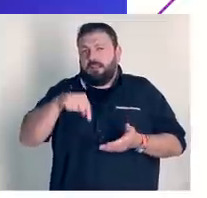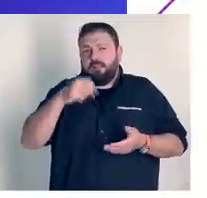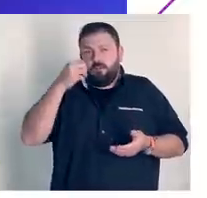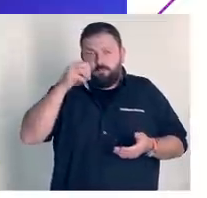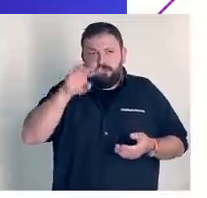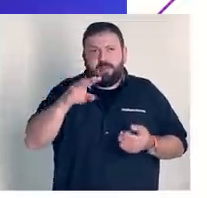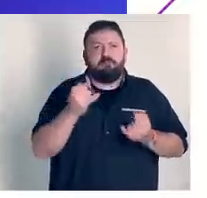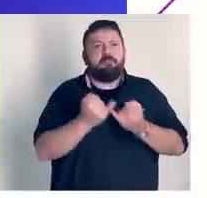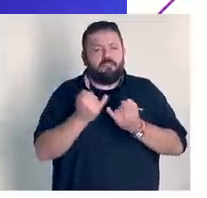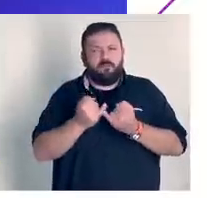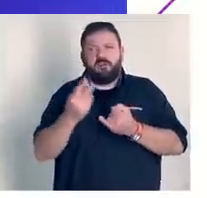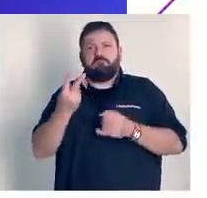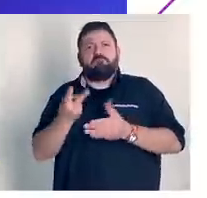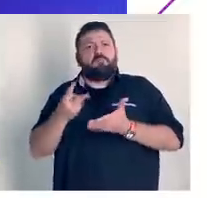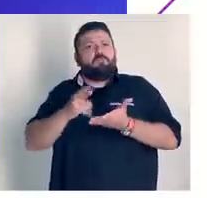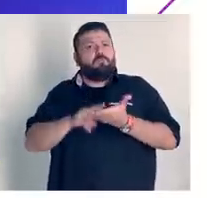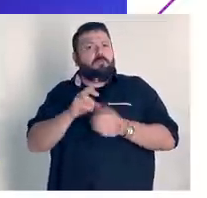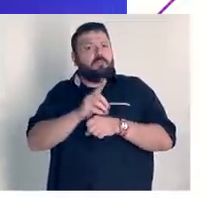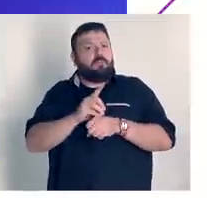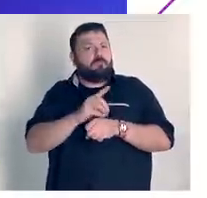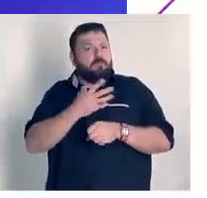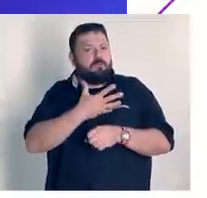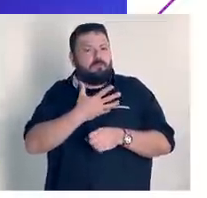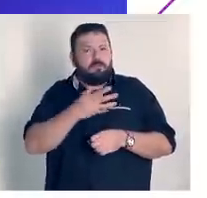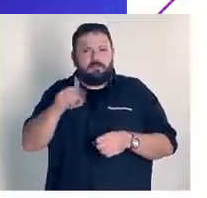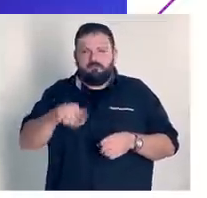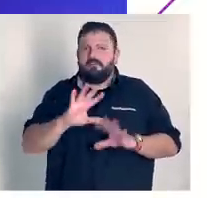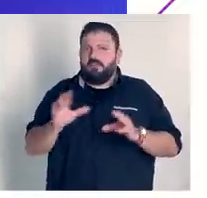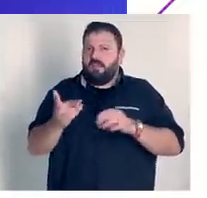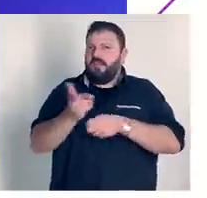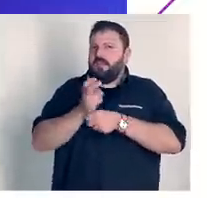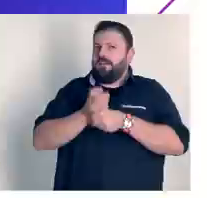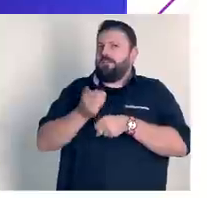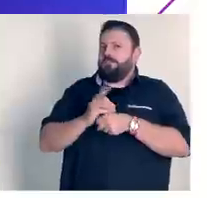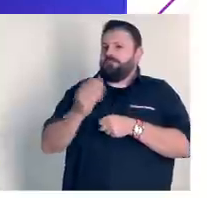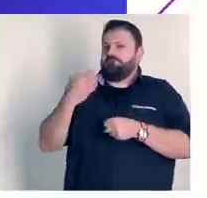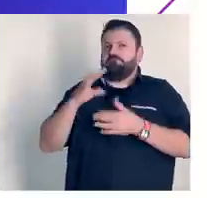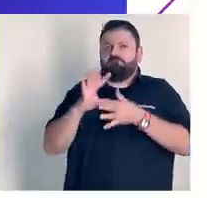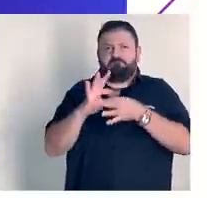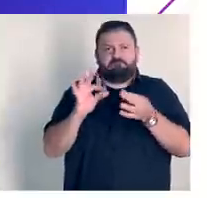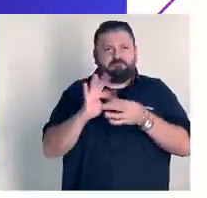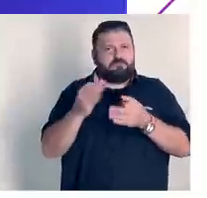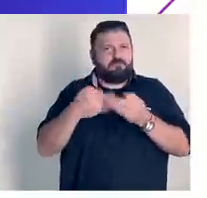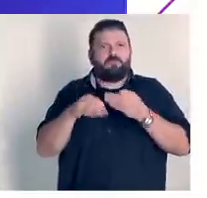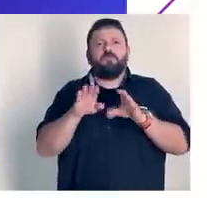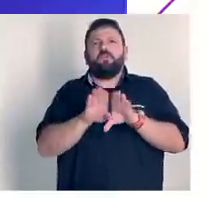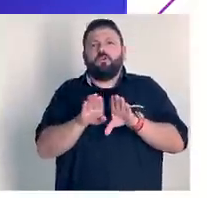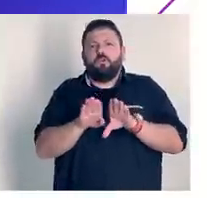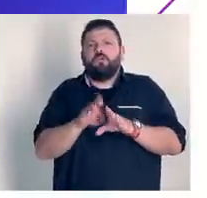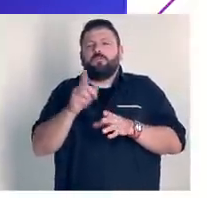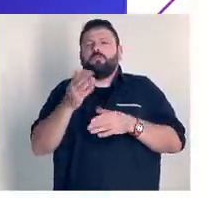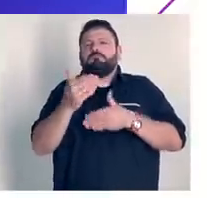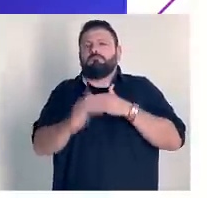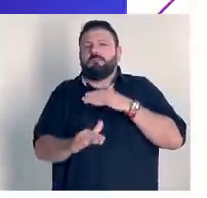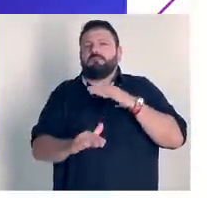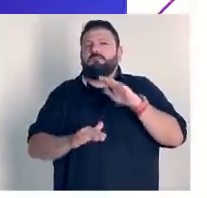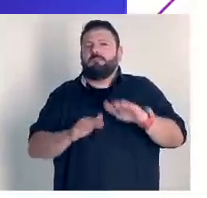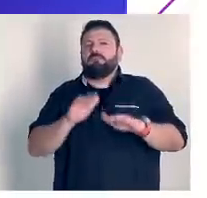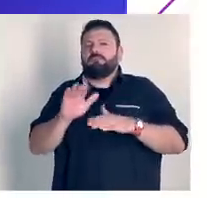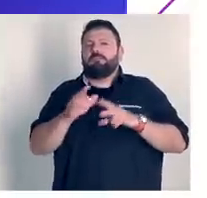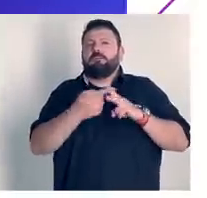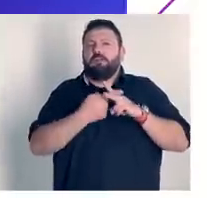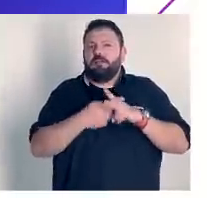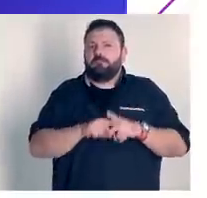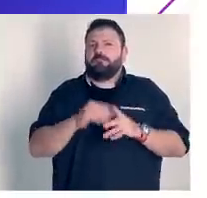también lo tuvimos acá en una edición de Mundo Morado, donde nos estuvo explicando cómo paso a paso ir avanzando en el